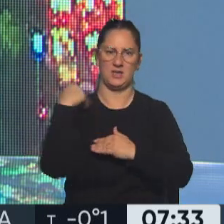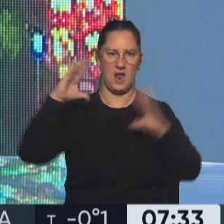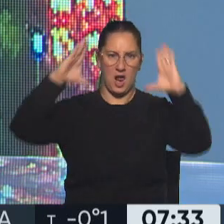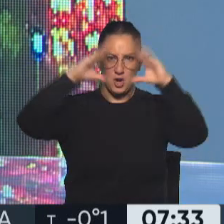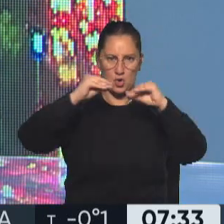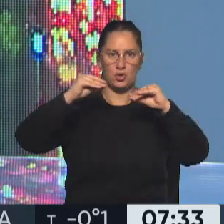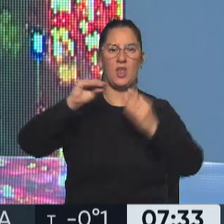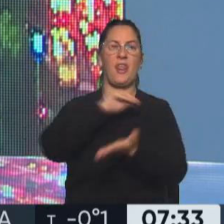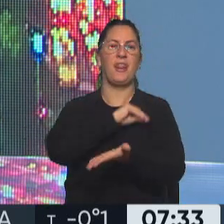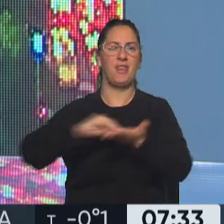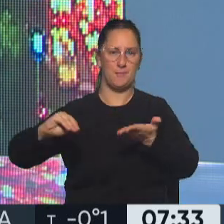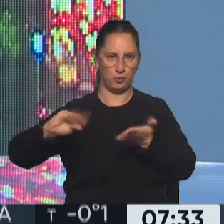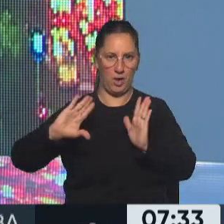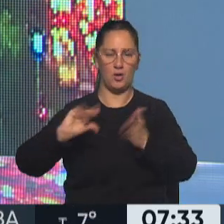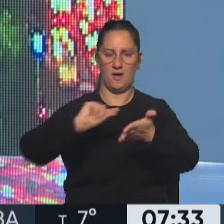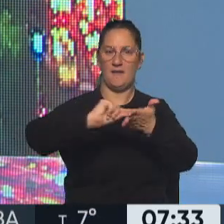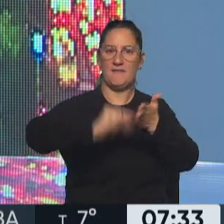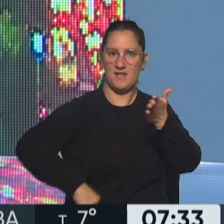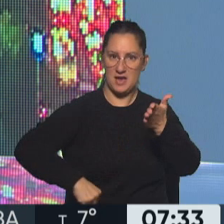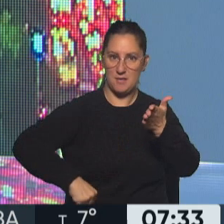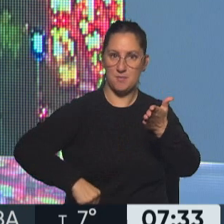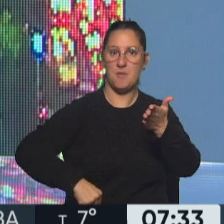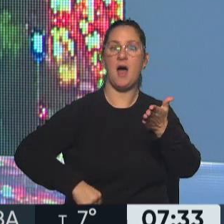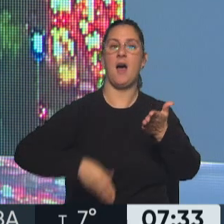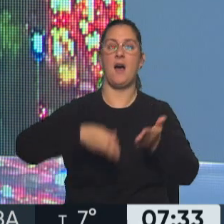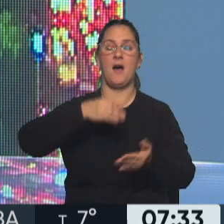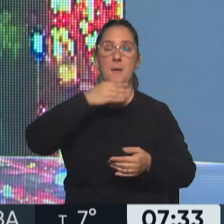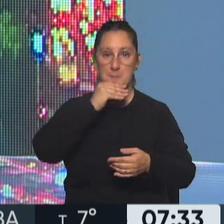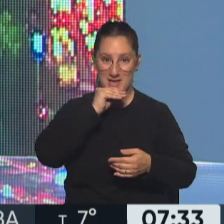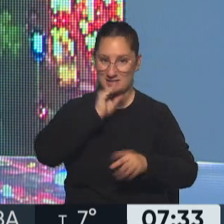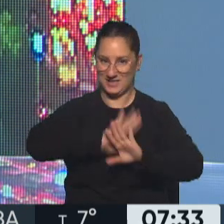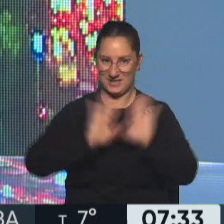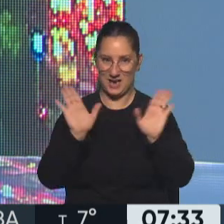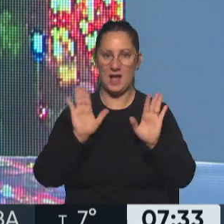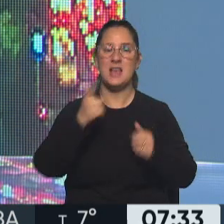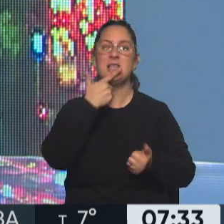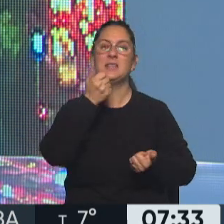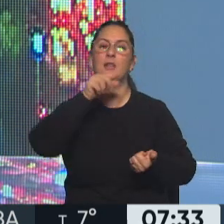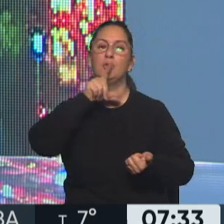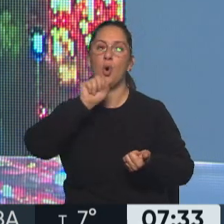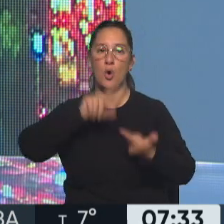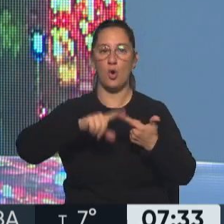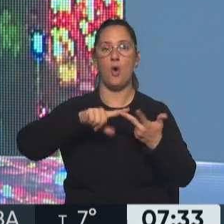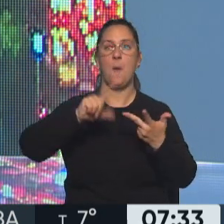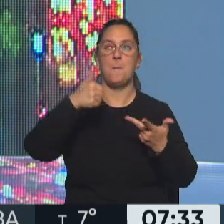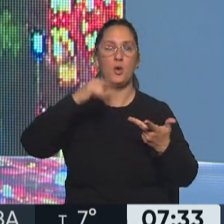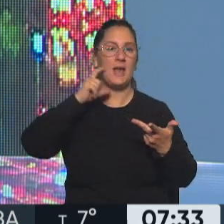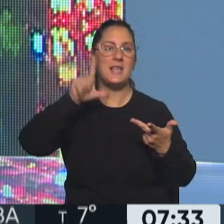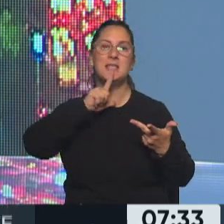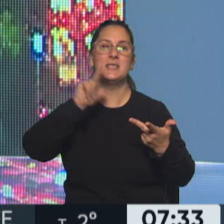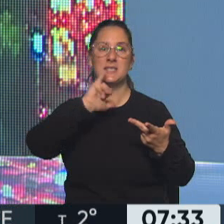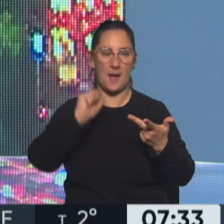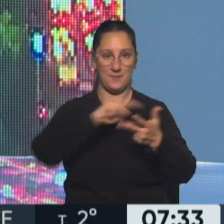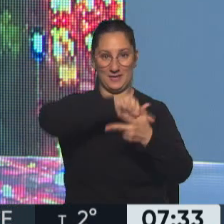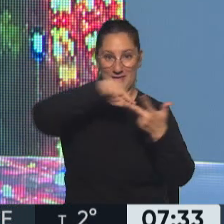la Cámara de Diputados, lleva la firma del presidente de la Cámara Baja, Sergio Massa, de Leandro Santoro, de Mónica Litza, los